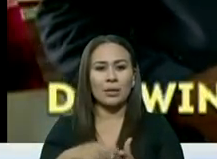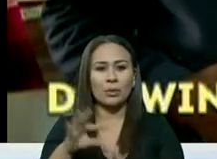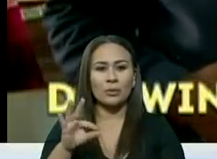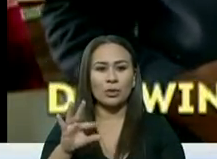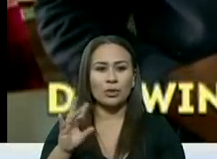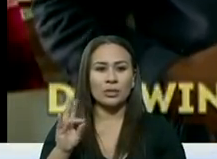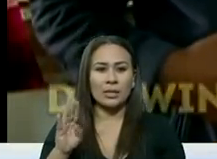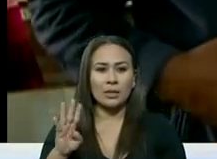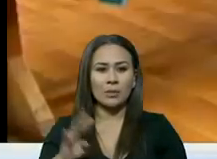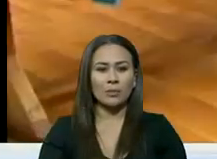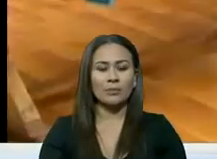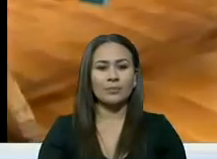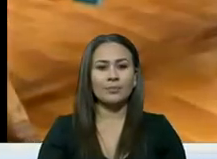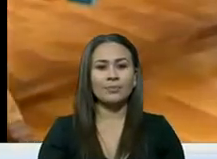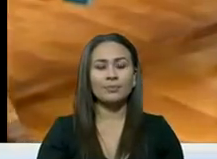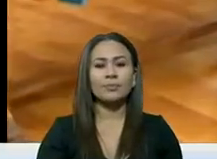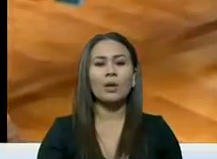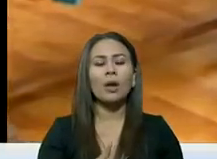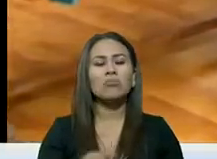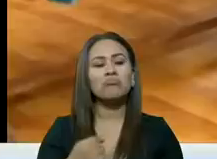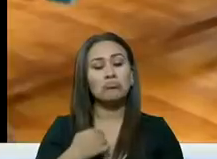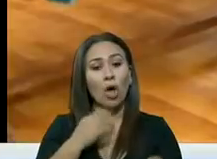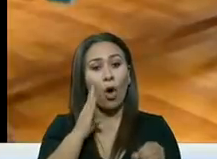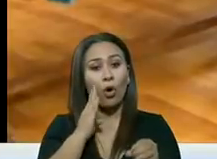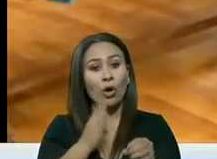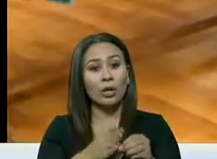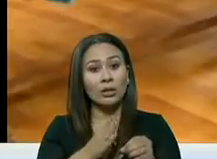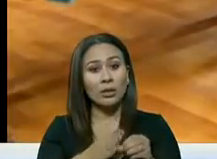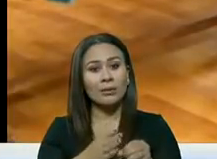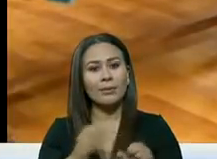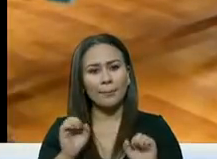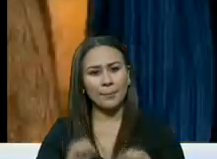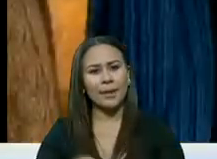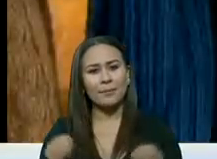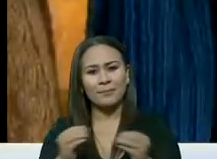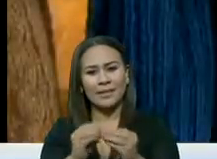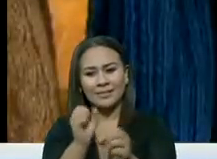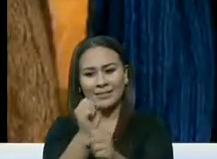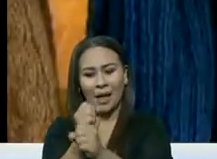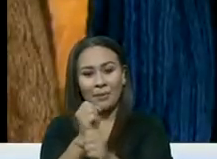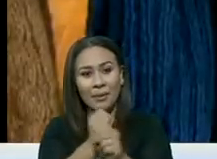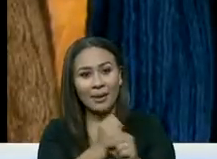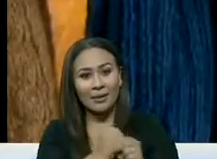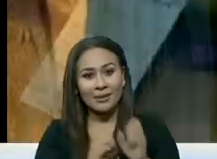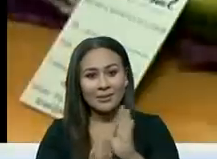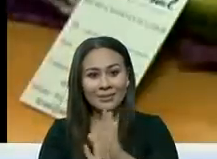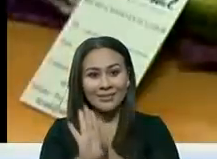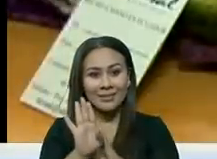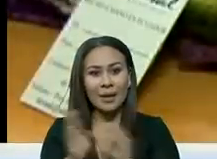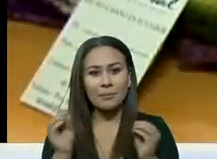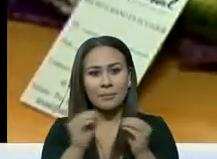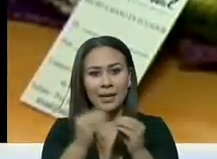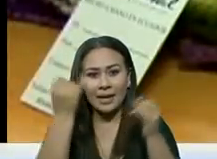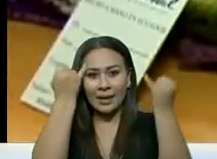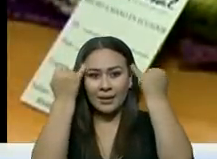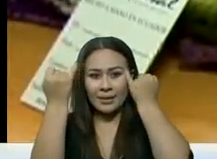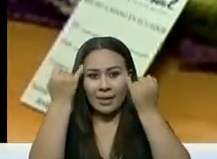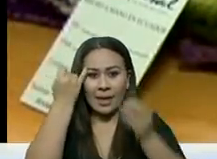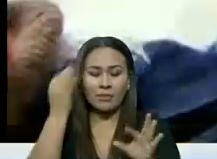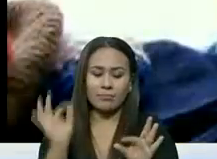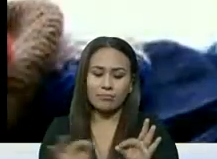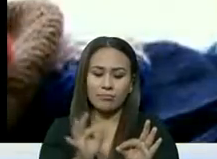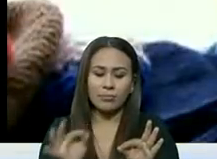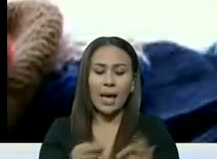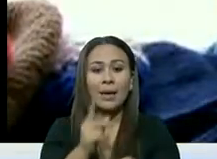1974 con el fin de generar empleo y fomentar la creación de artesanías en las